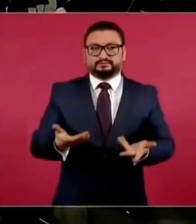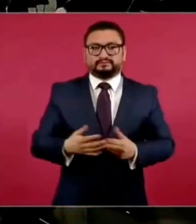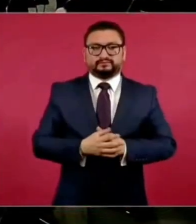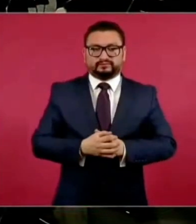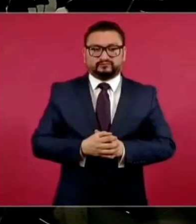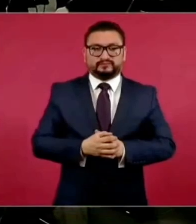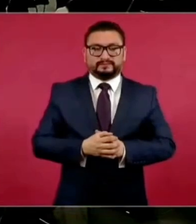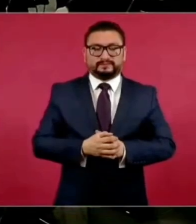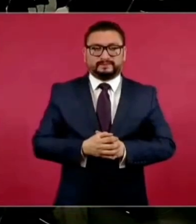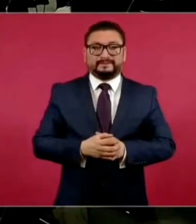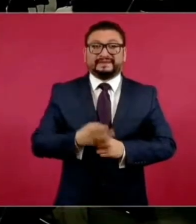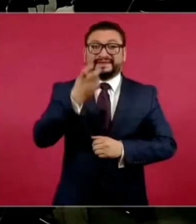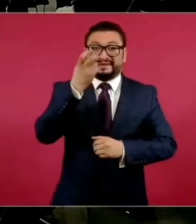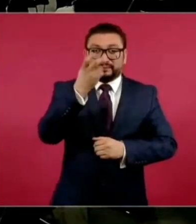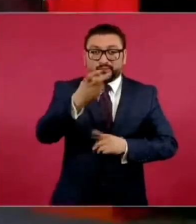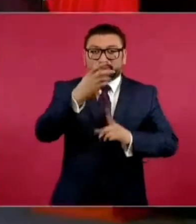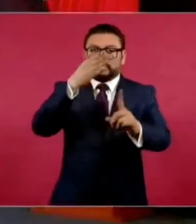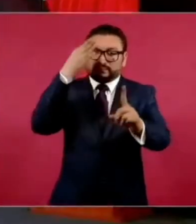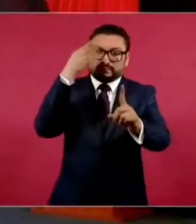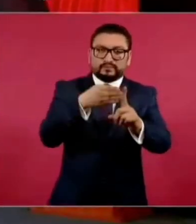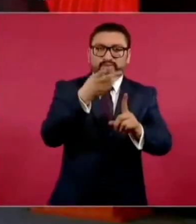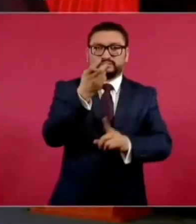Ese es el propósito.